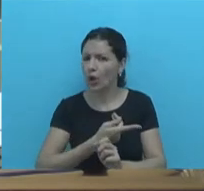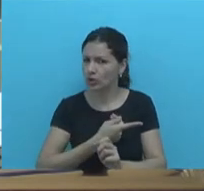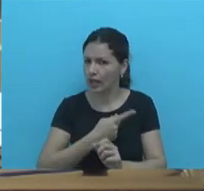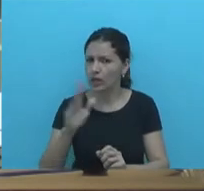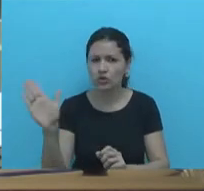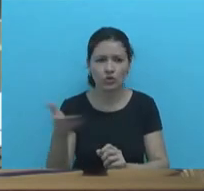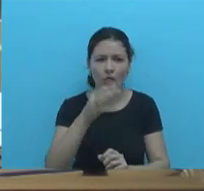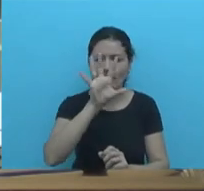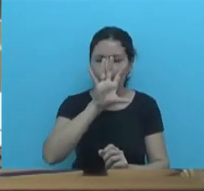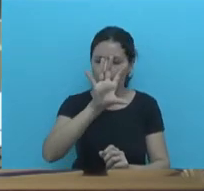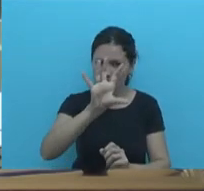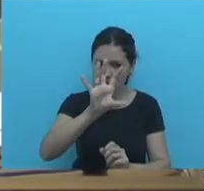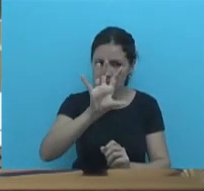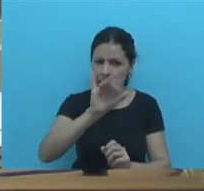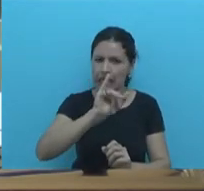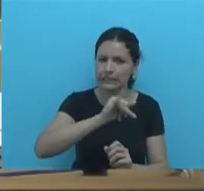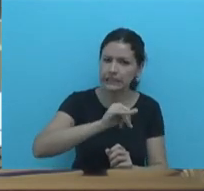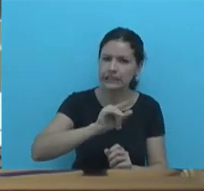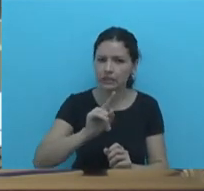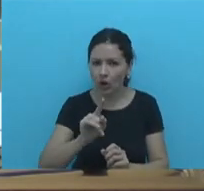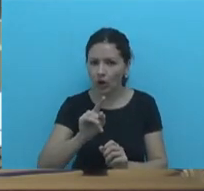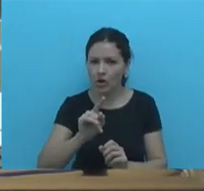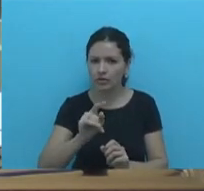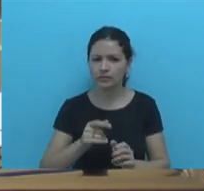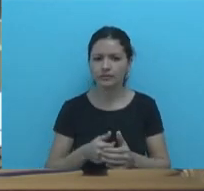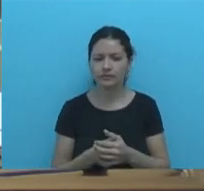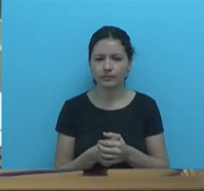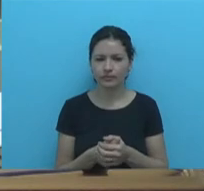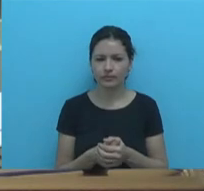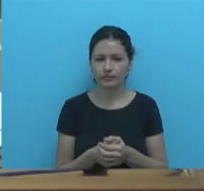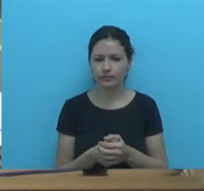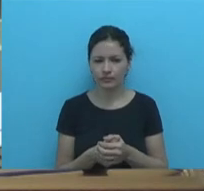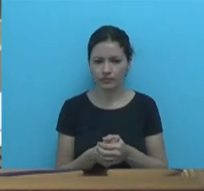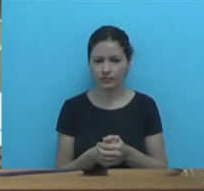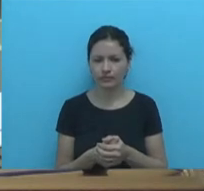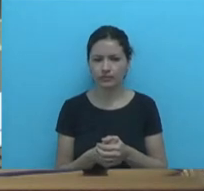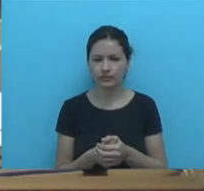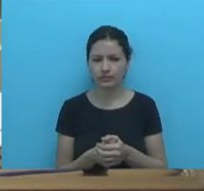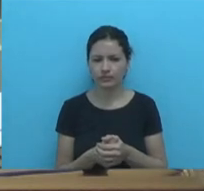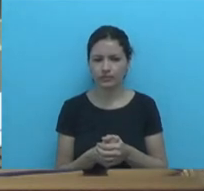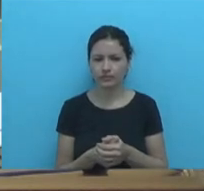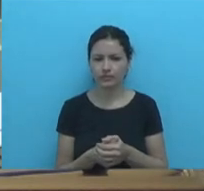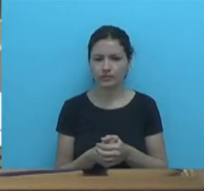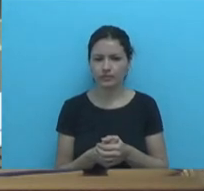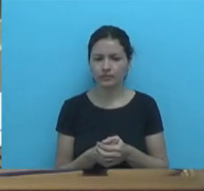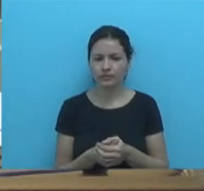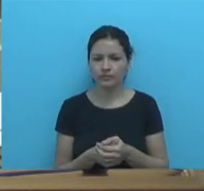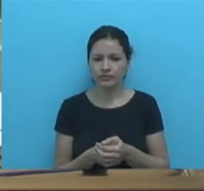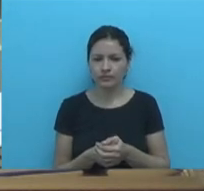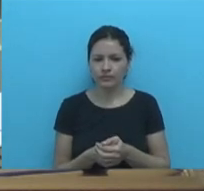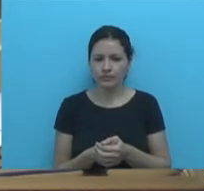Y que no de por ahí, vuelvo a insistir, que